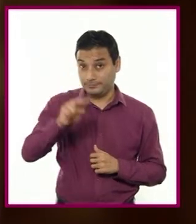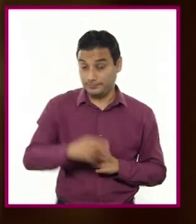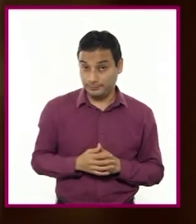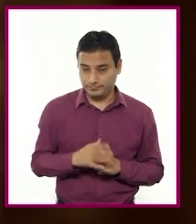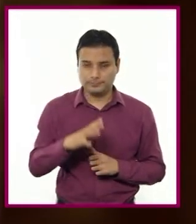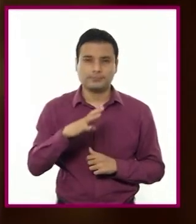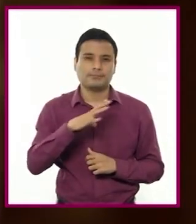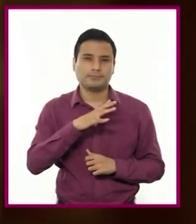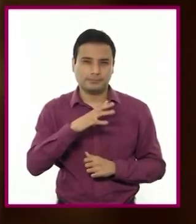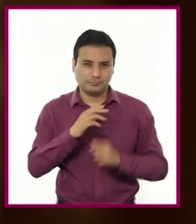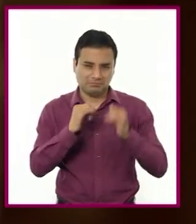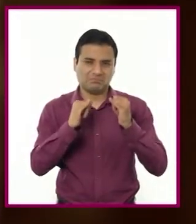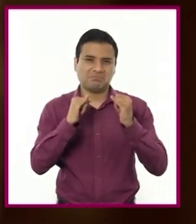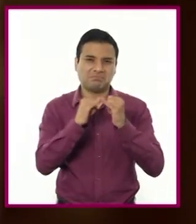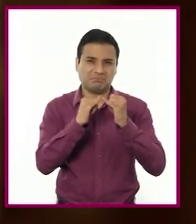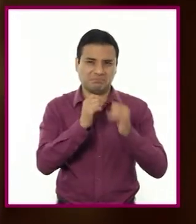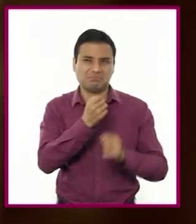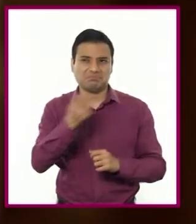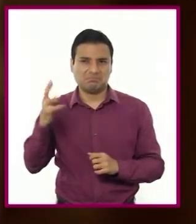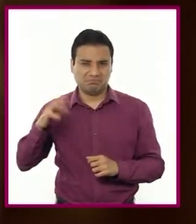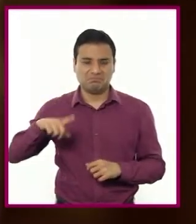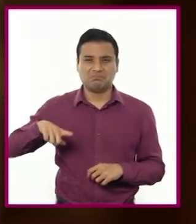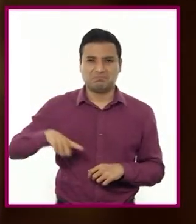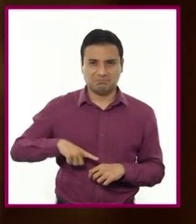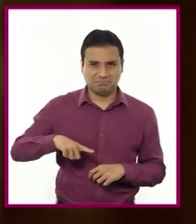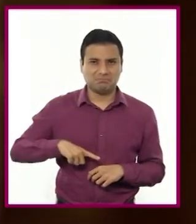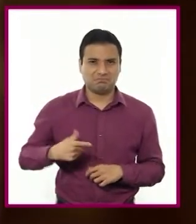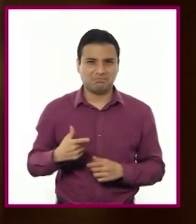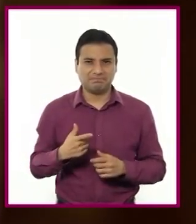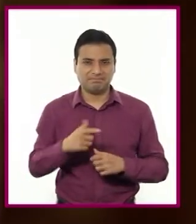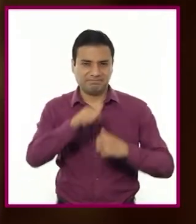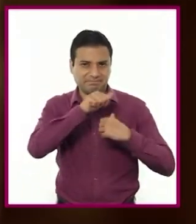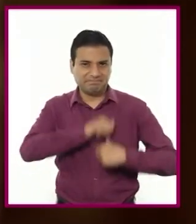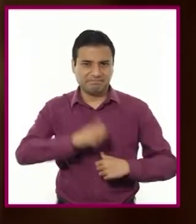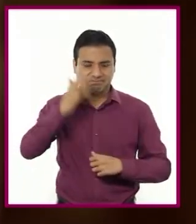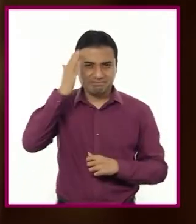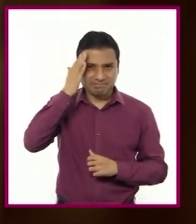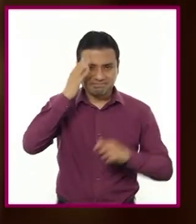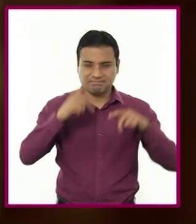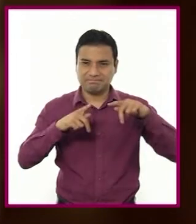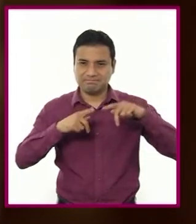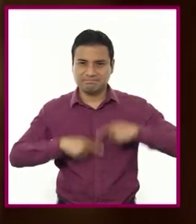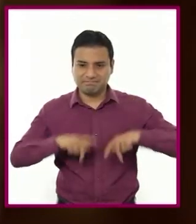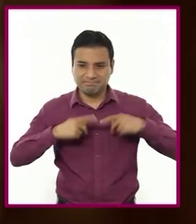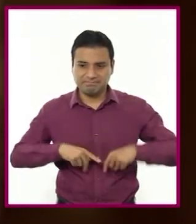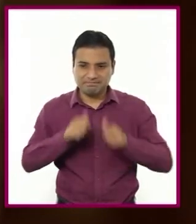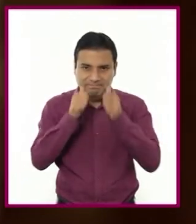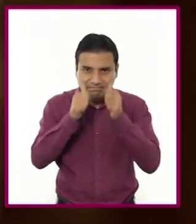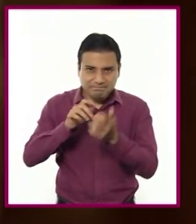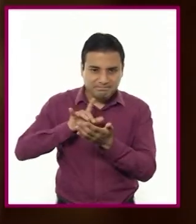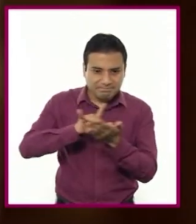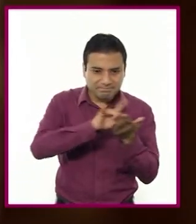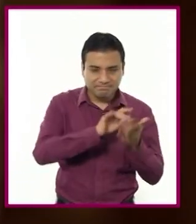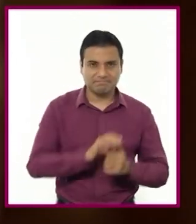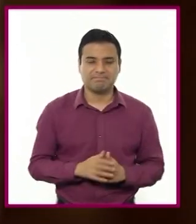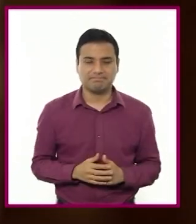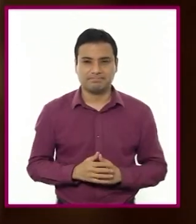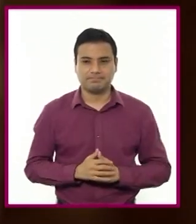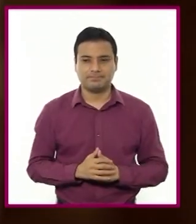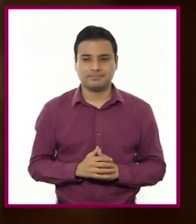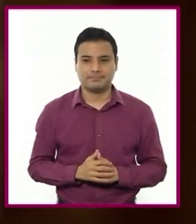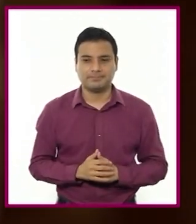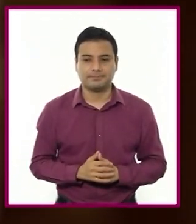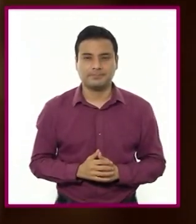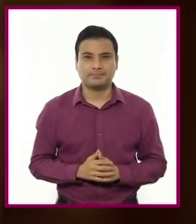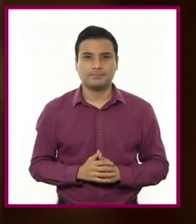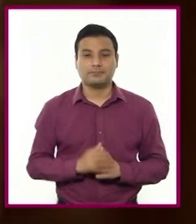existen diversas instituciones gubernamentales encargadas de atender a las personas que requieren servicios médicos, ya sea